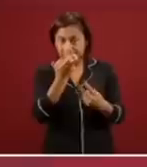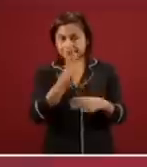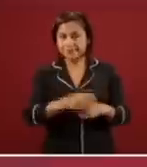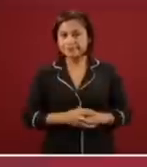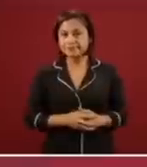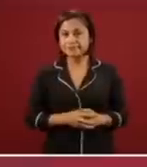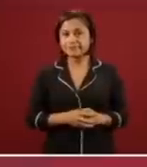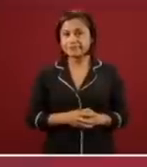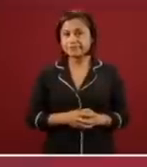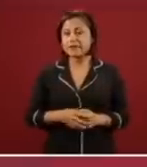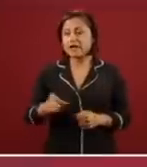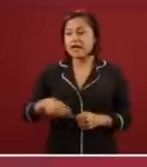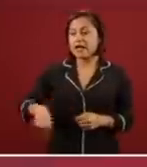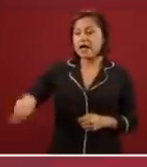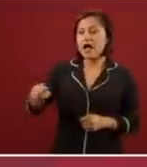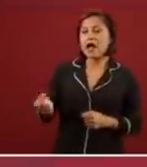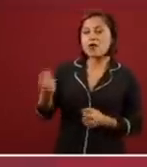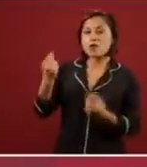para ellos